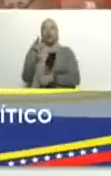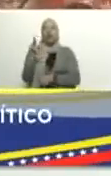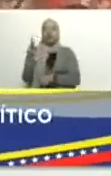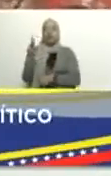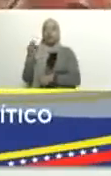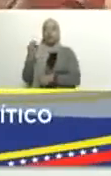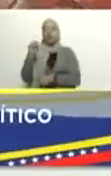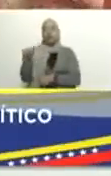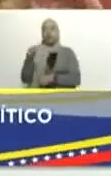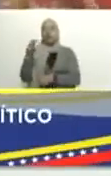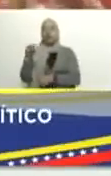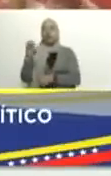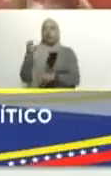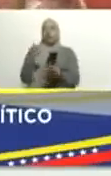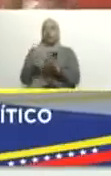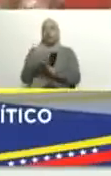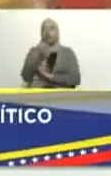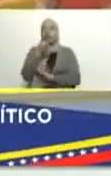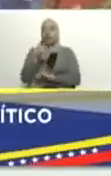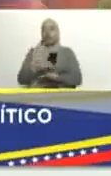esa esquina, paramos el camión.